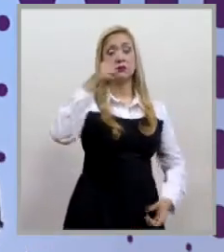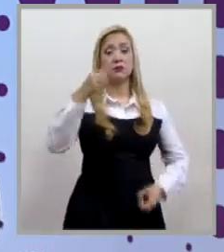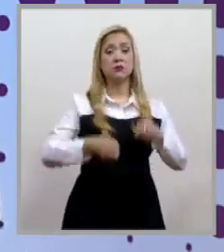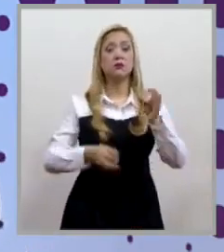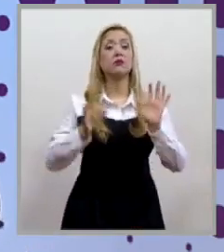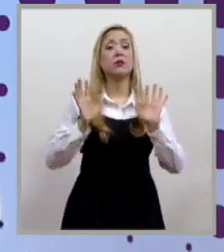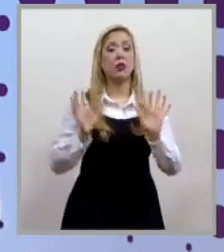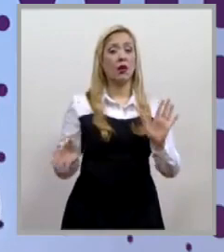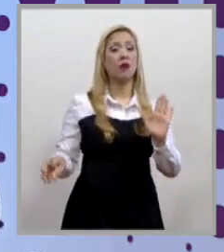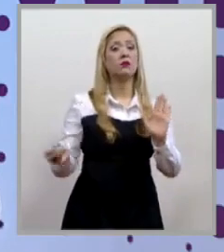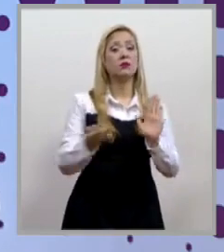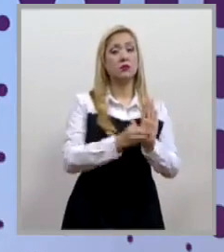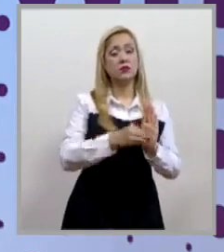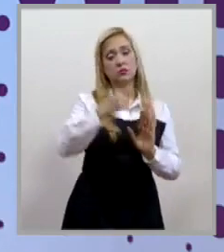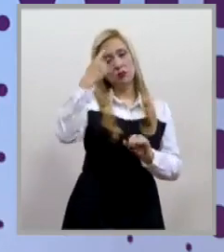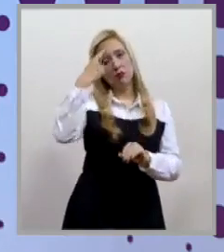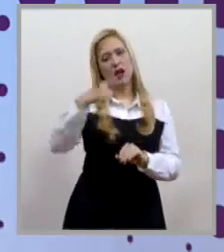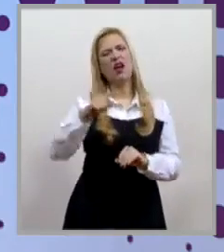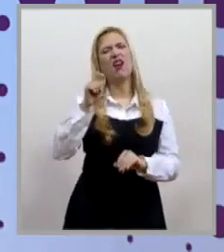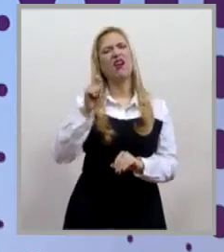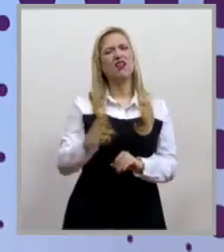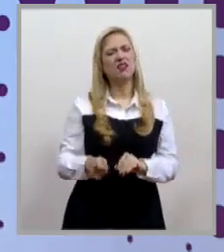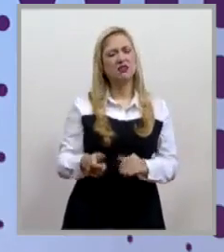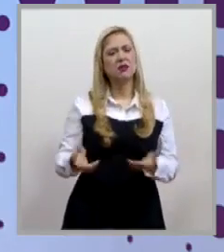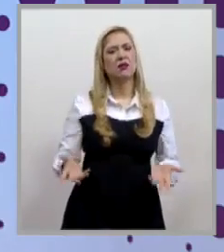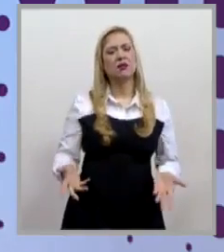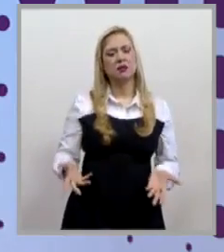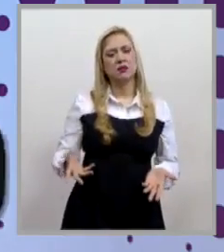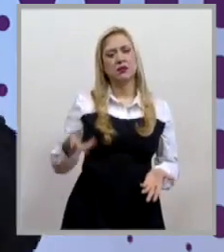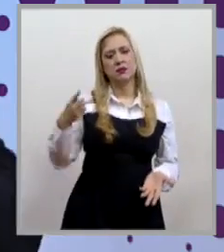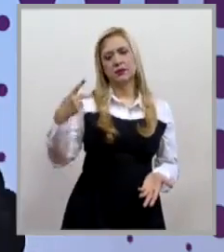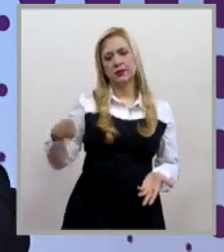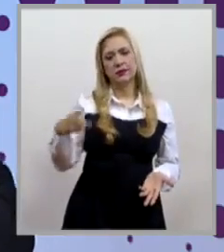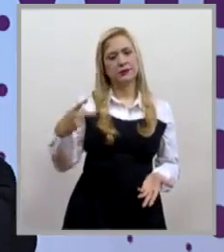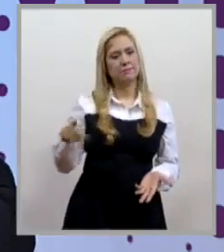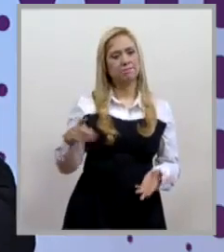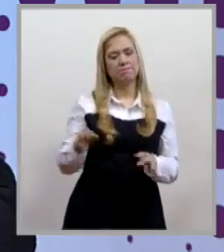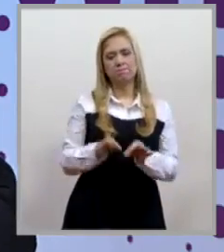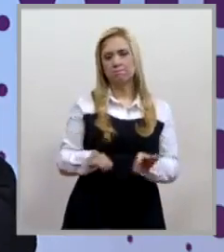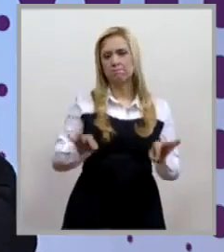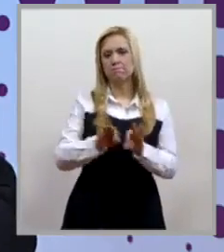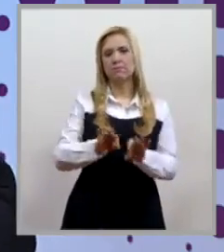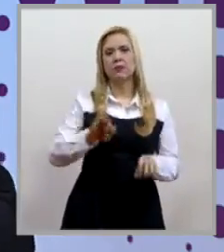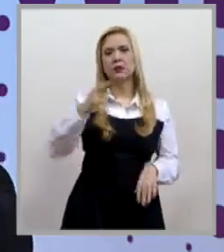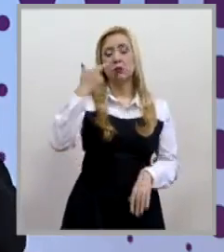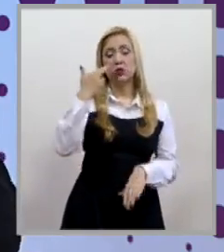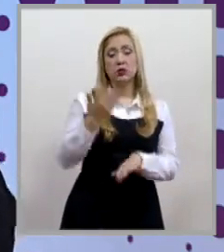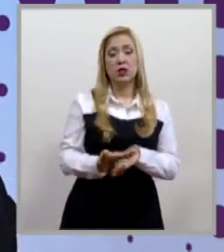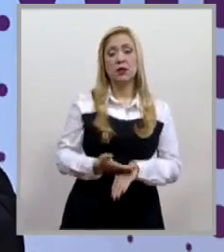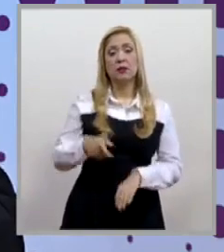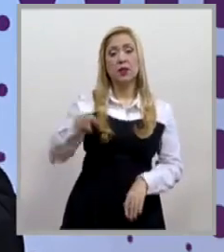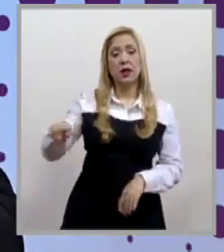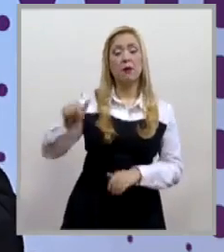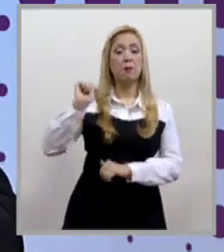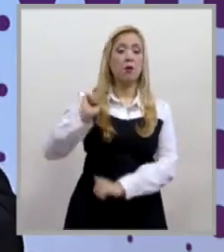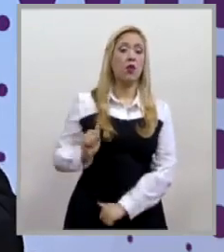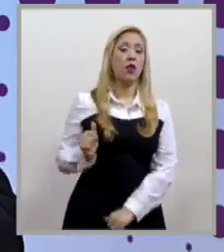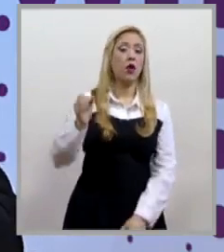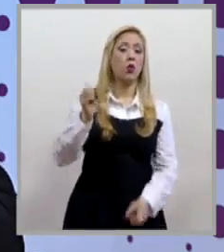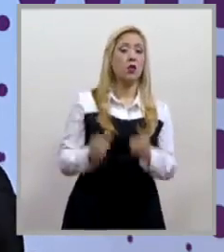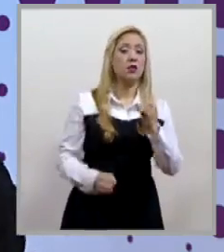justicia con el propósito de satisfacer ese aspecto también de la responsabilidad del Poder